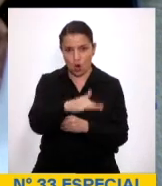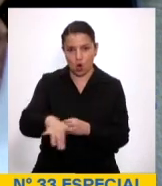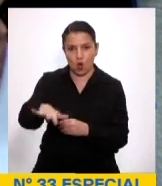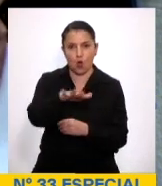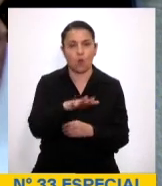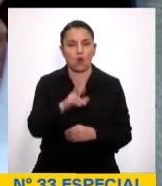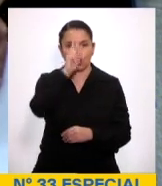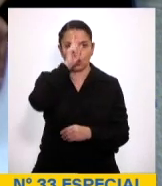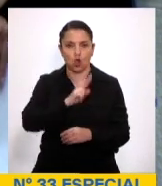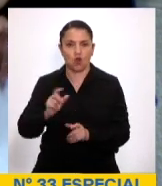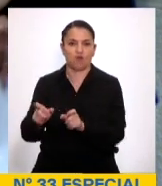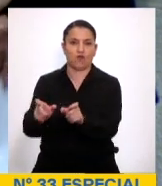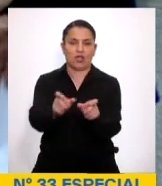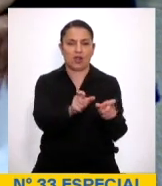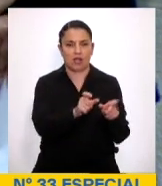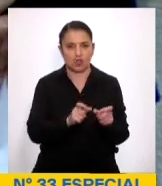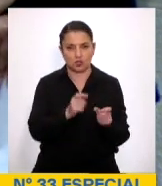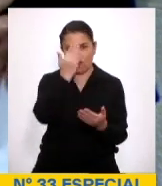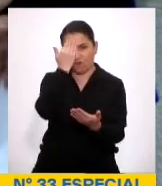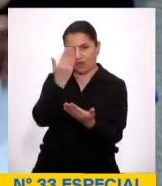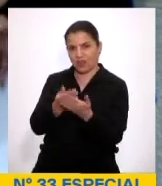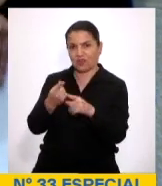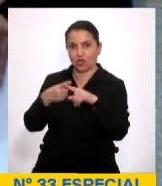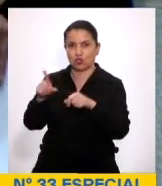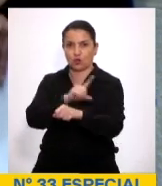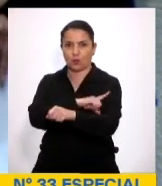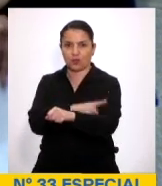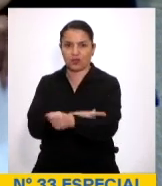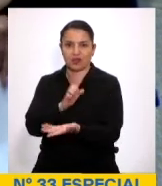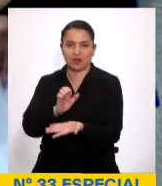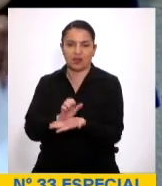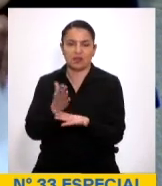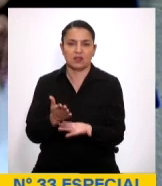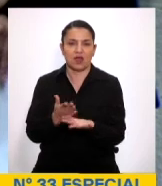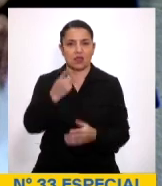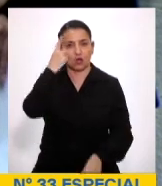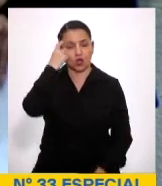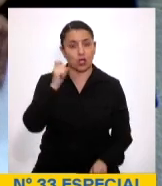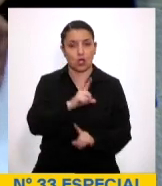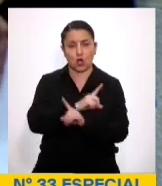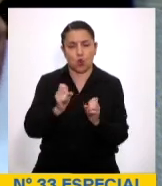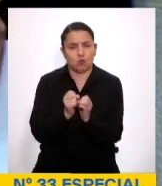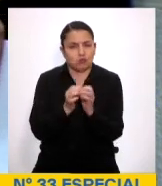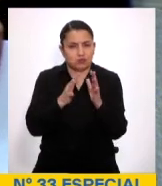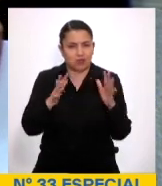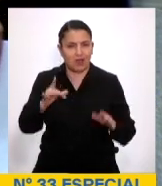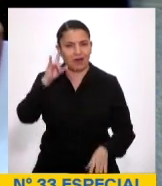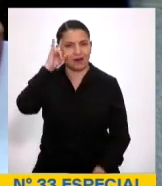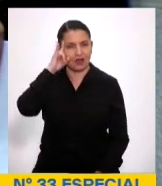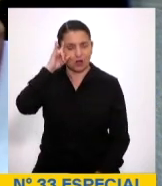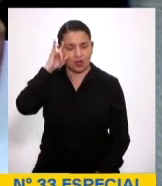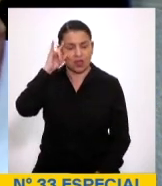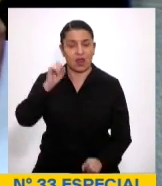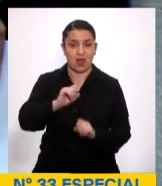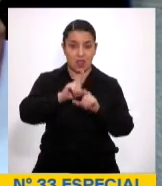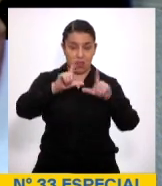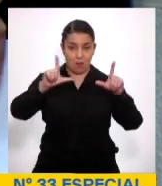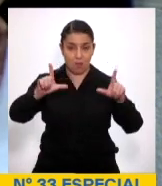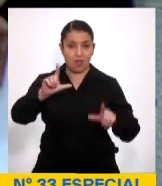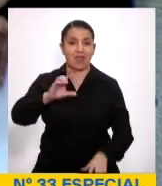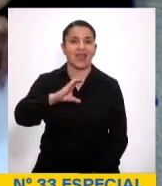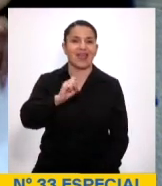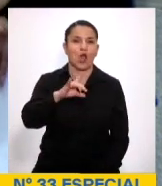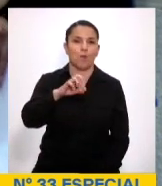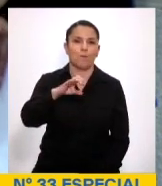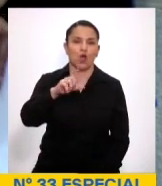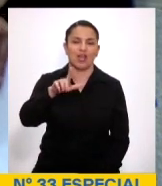fiscalizador entre otros poderes del estado creo no exagerar al recordar la imagen de caupolicán El legendario lonco